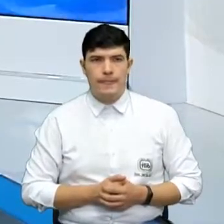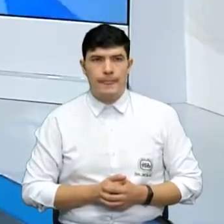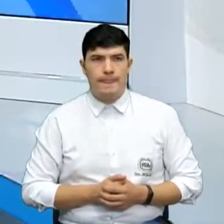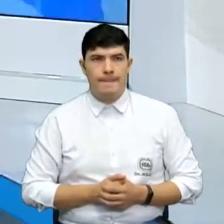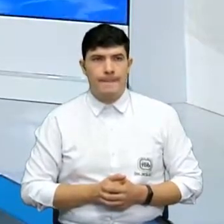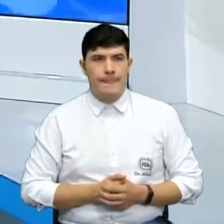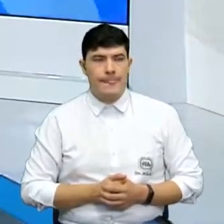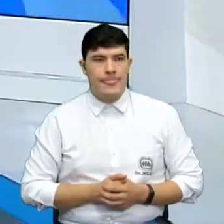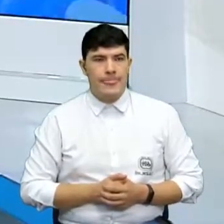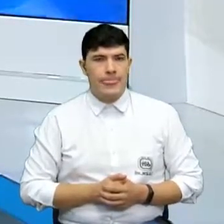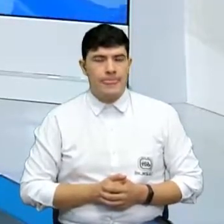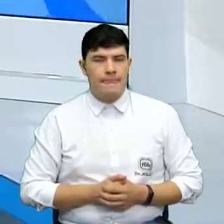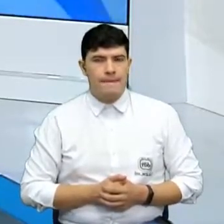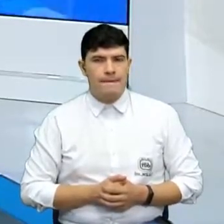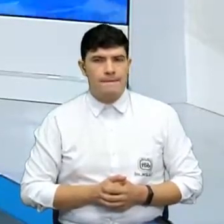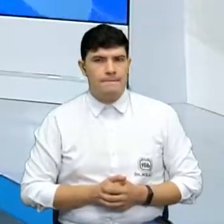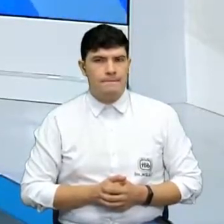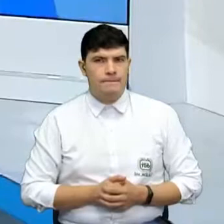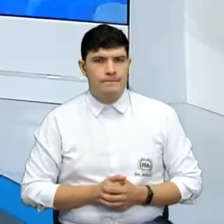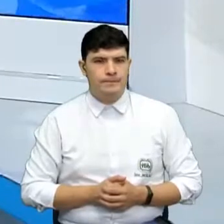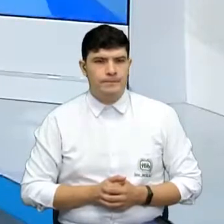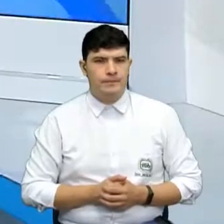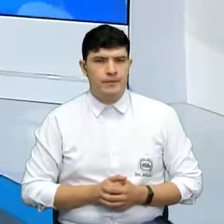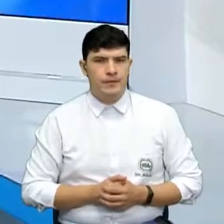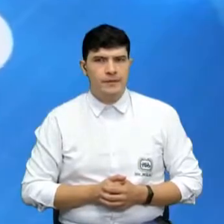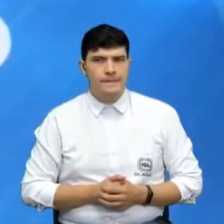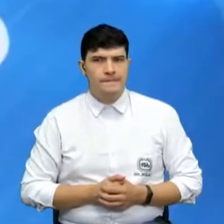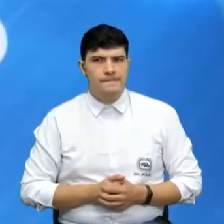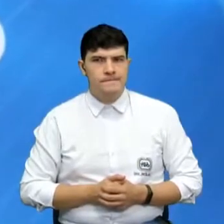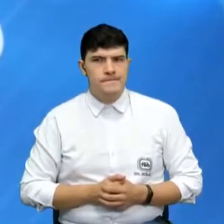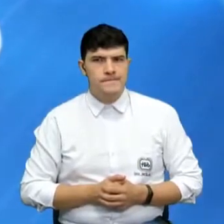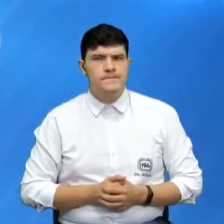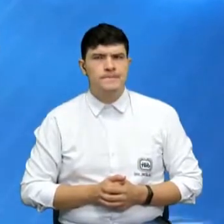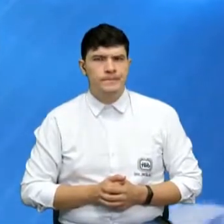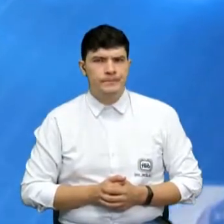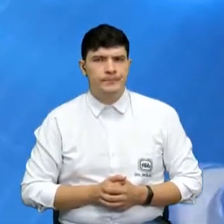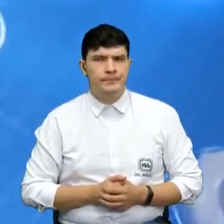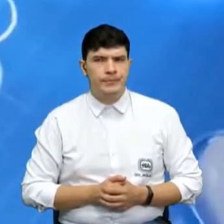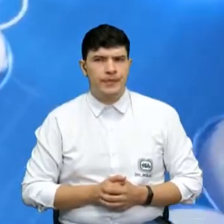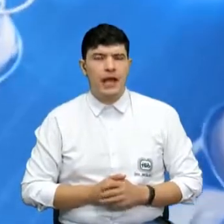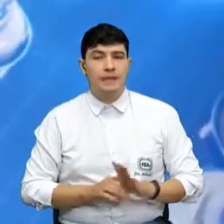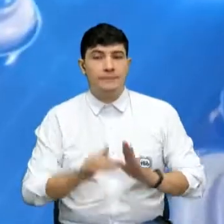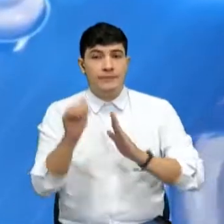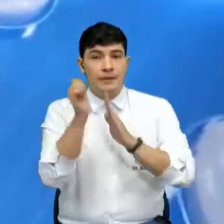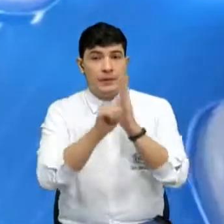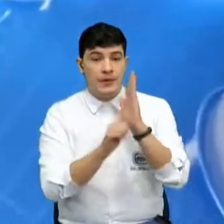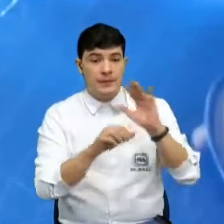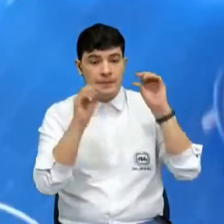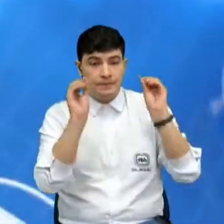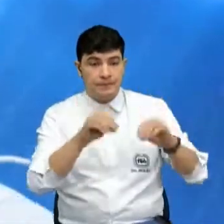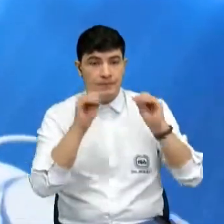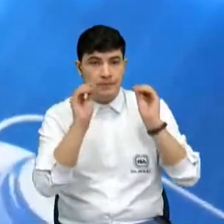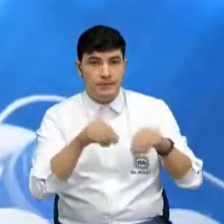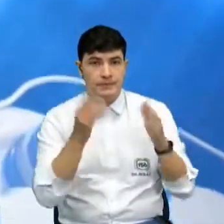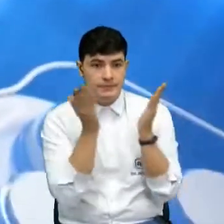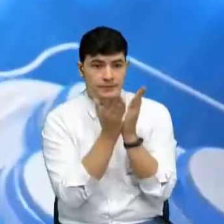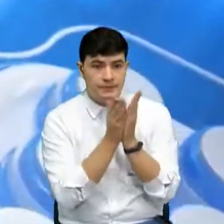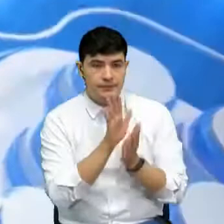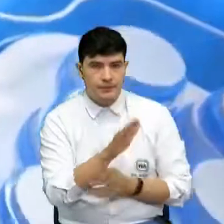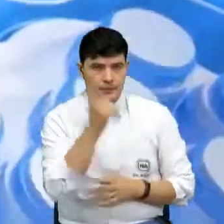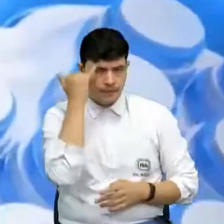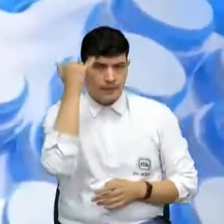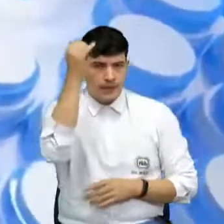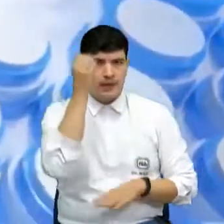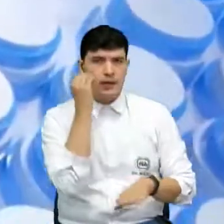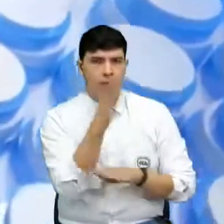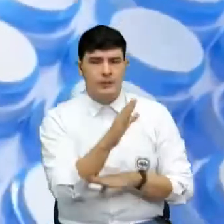Los menores la aprovechan para mostrar sus habilidades. El programa de formación deportiva es una iniciativa del Club Independiente Santa